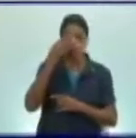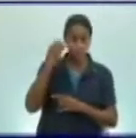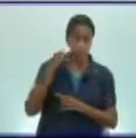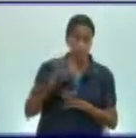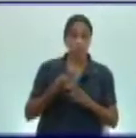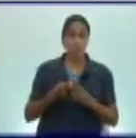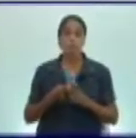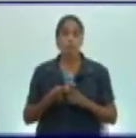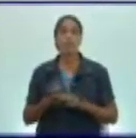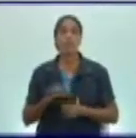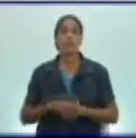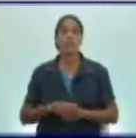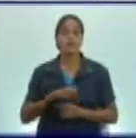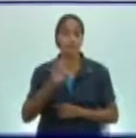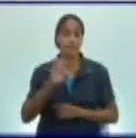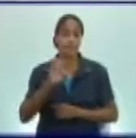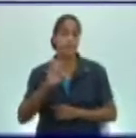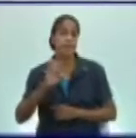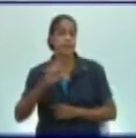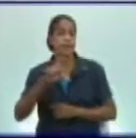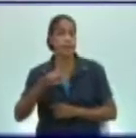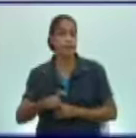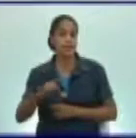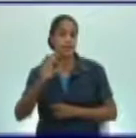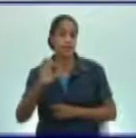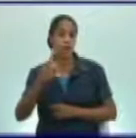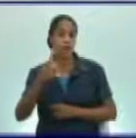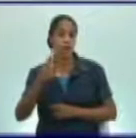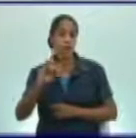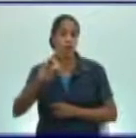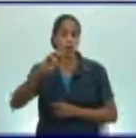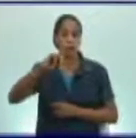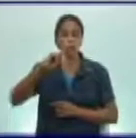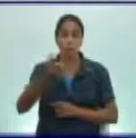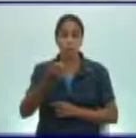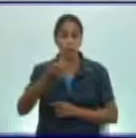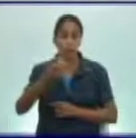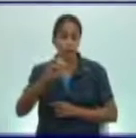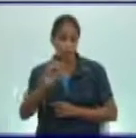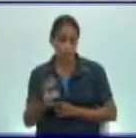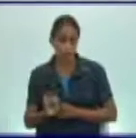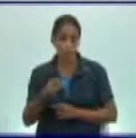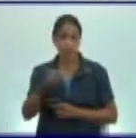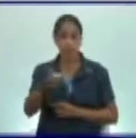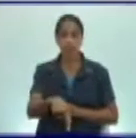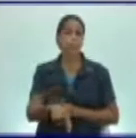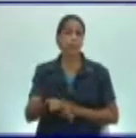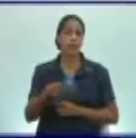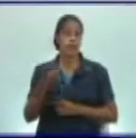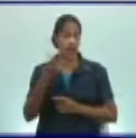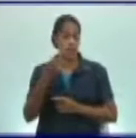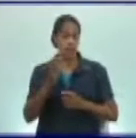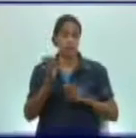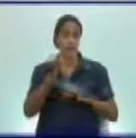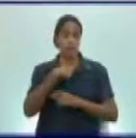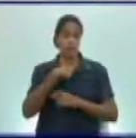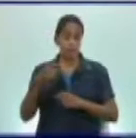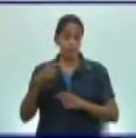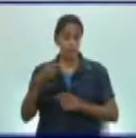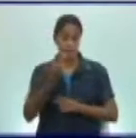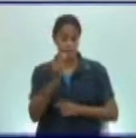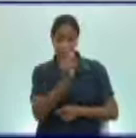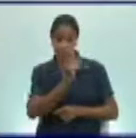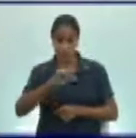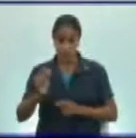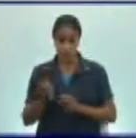nervioso dorsal y la presencia de hendidura faríngea. Este tema del cordón nervioso es importante que ustedes lo tengan en cuenta, porque